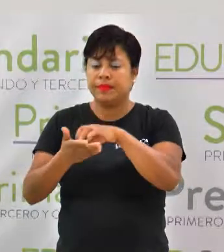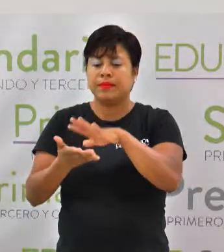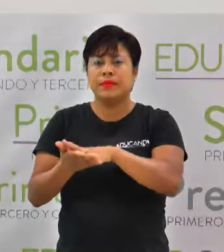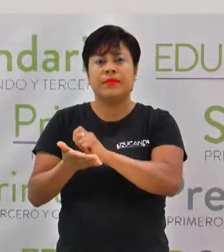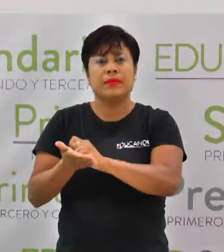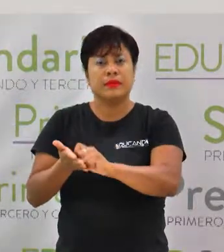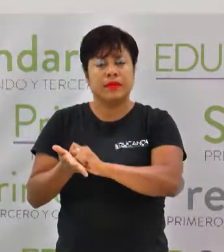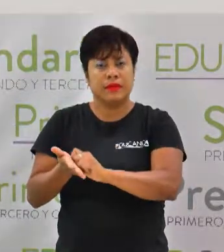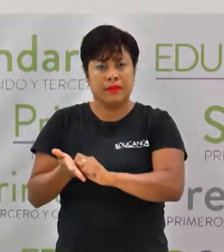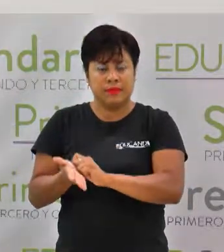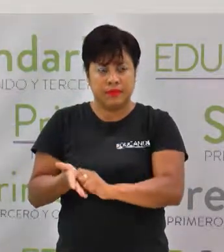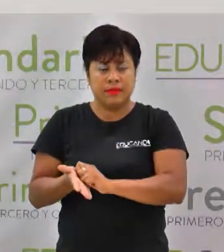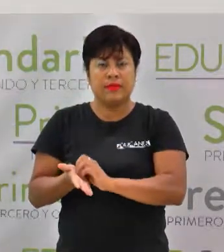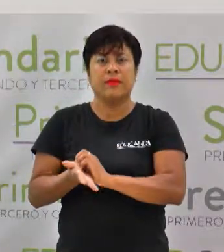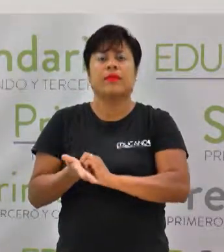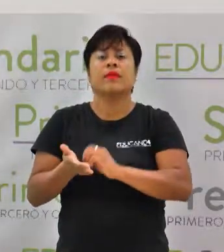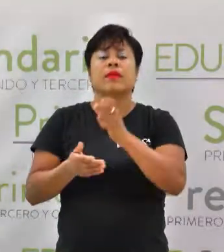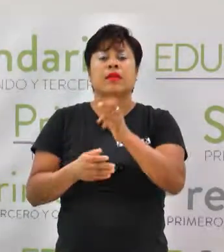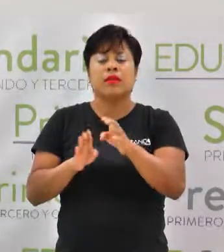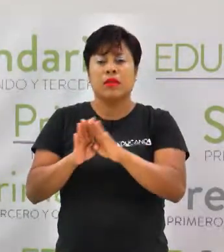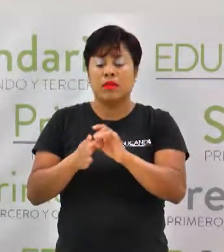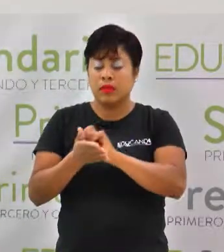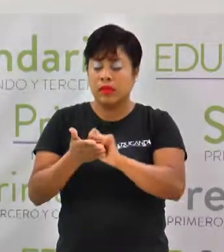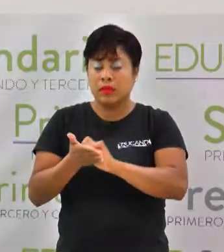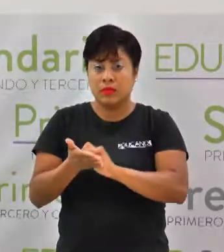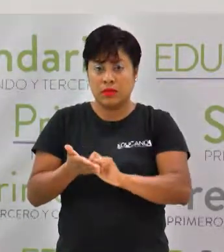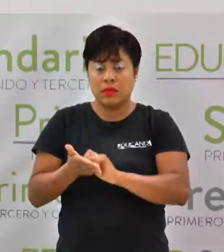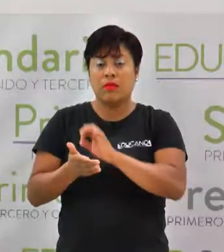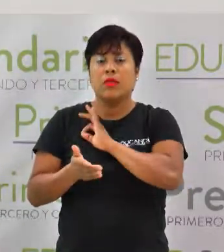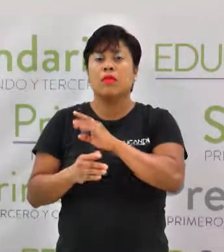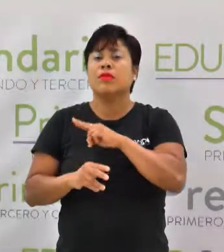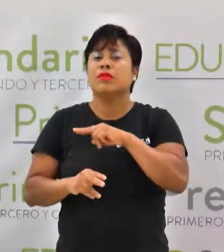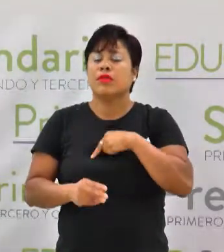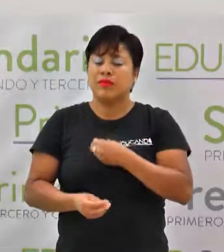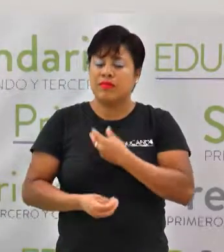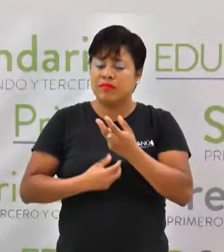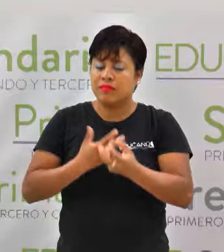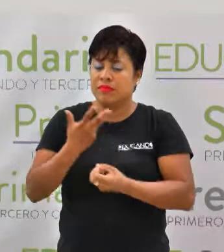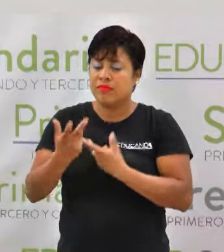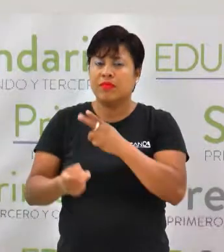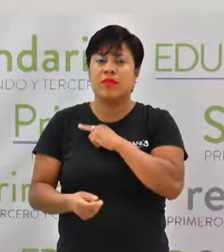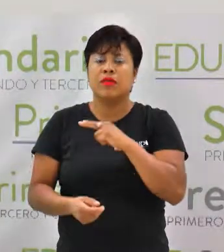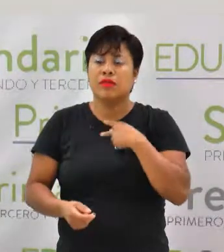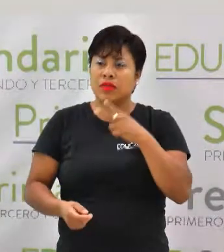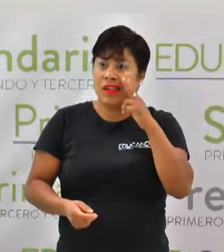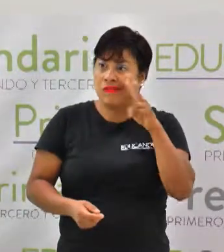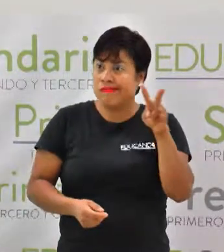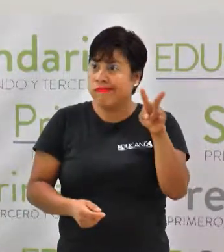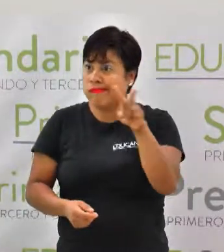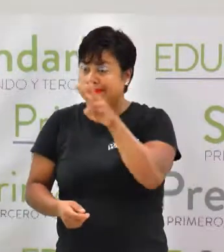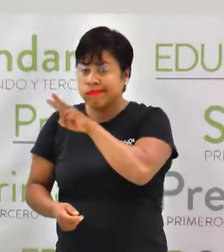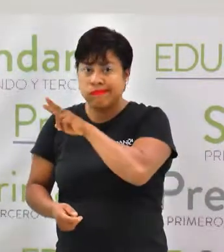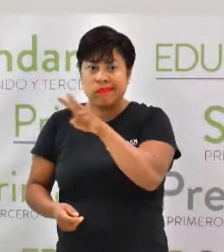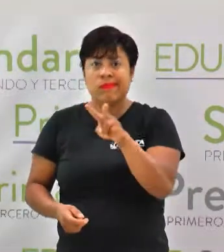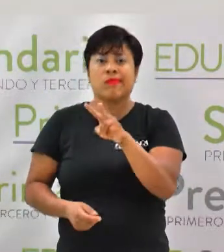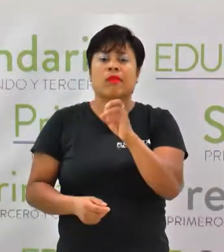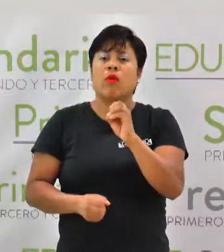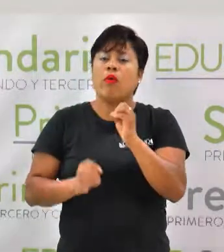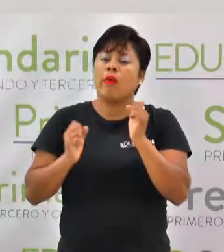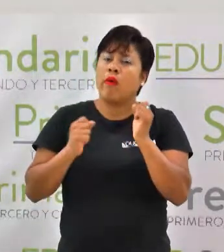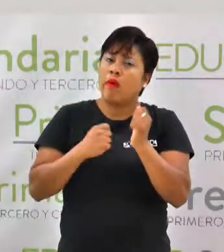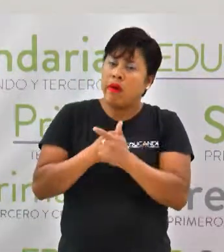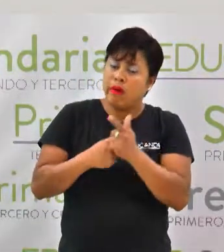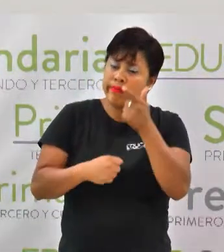comunicación escrita, ¿verdad? Que por medio de la escritura podemos expresar lo que nosotros observamos o